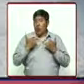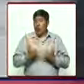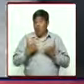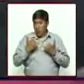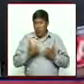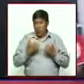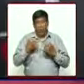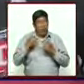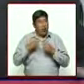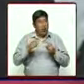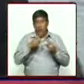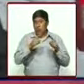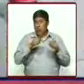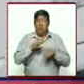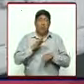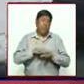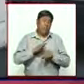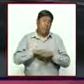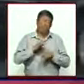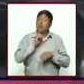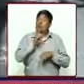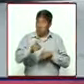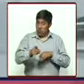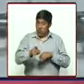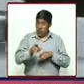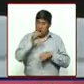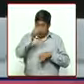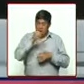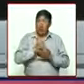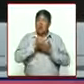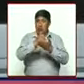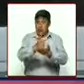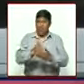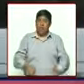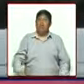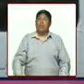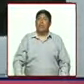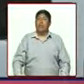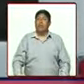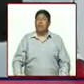le daremos distintos consejos que seguramente a usted le ayudarán.